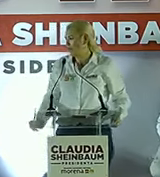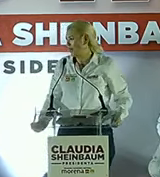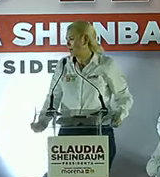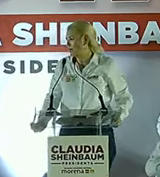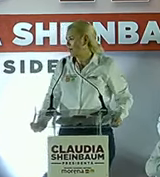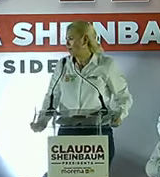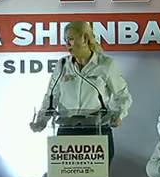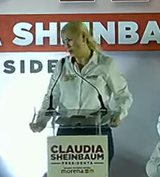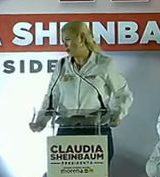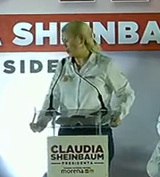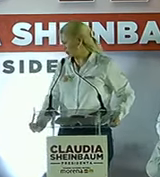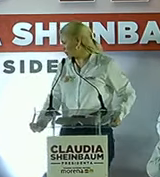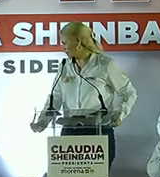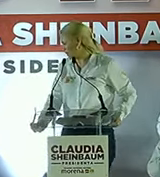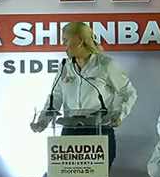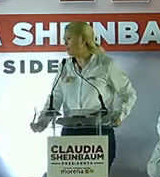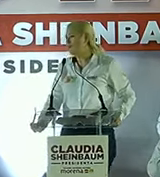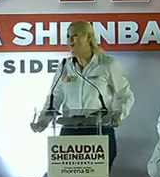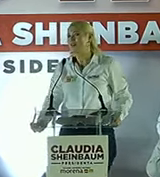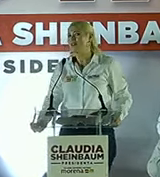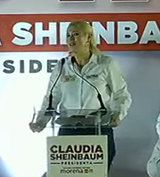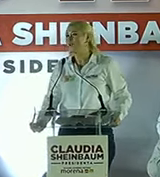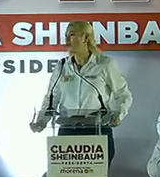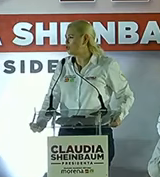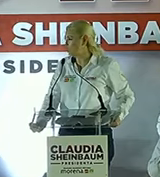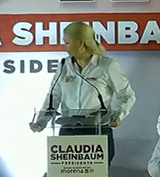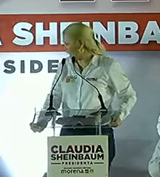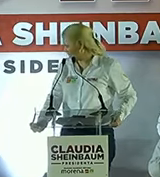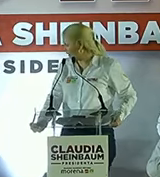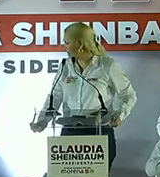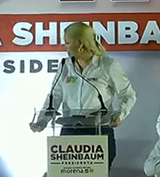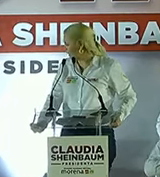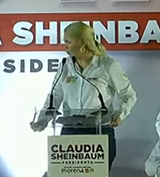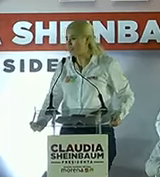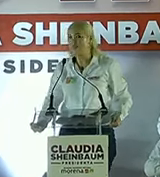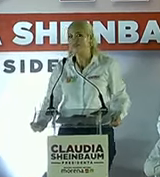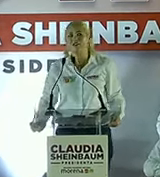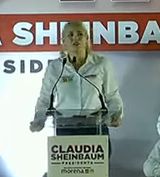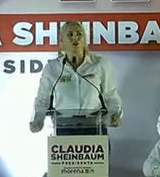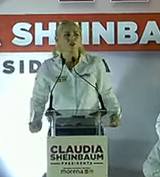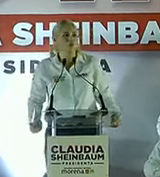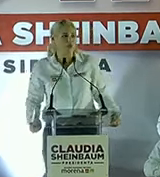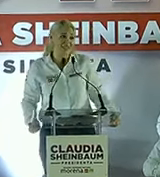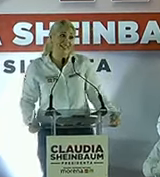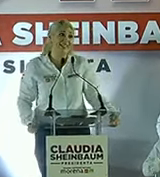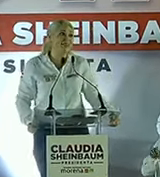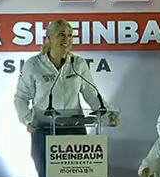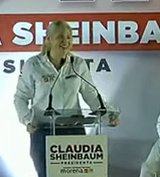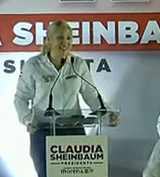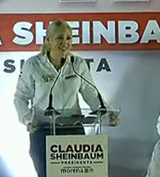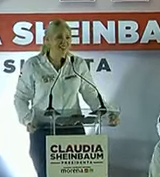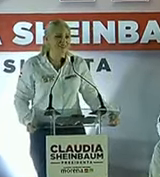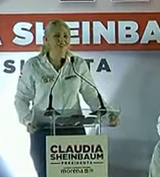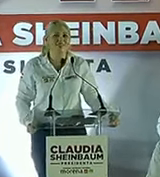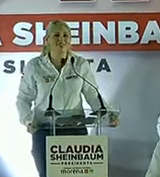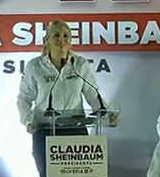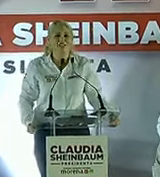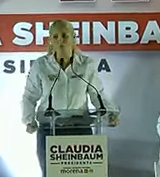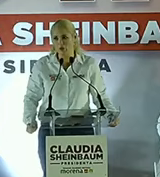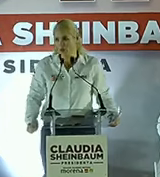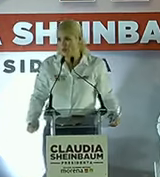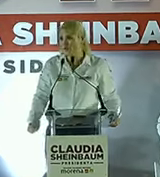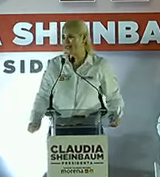doctora 5 años y un poquito más hemos luchado en la cámara de senadores por traerle bienestar